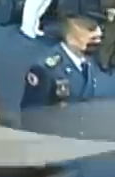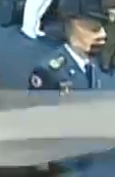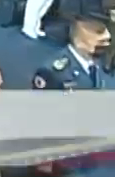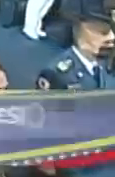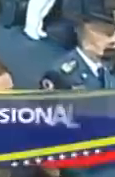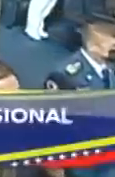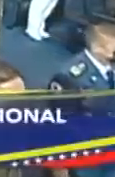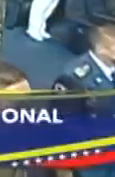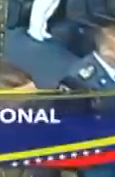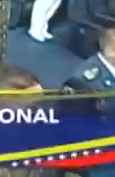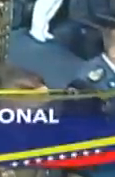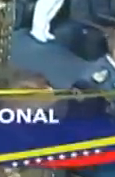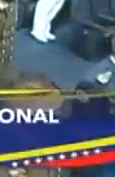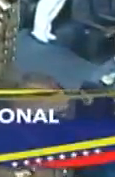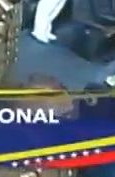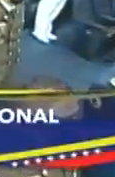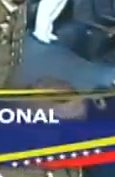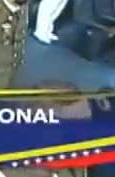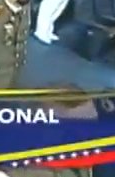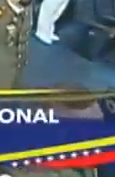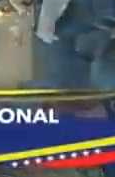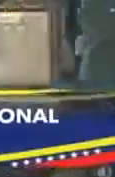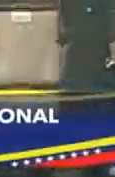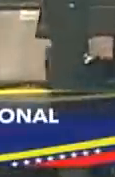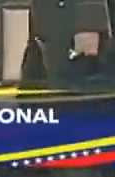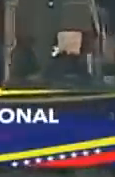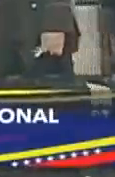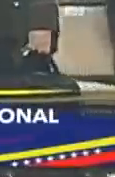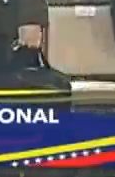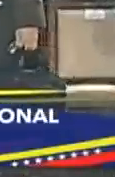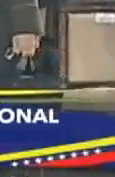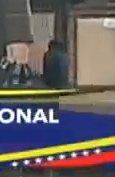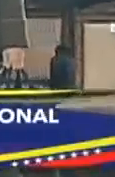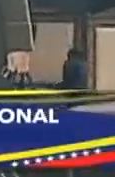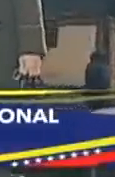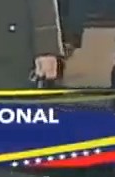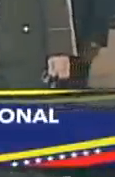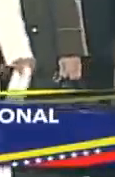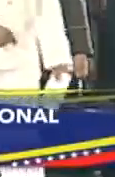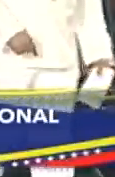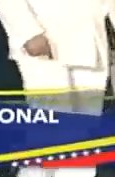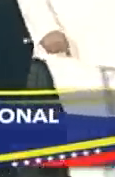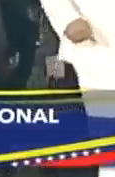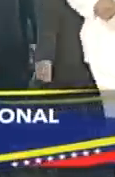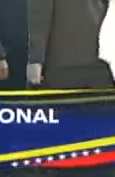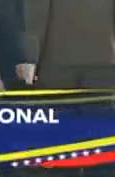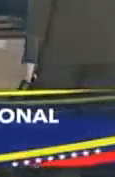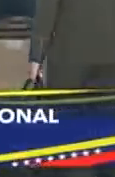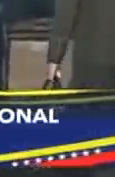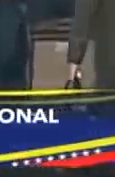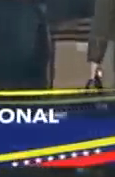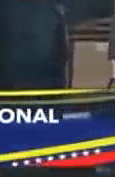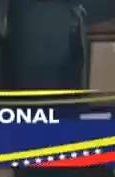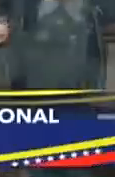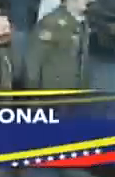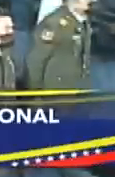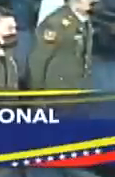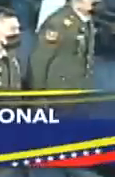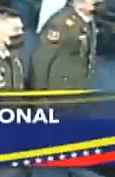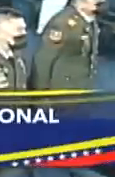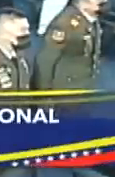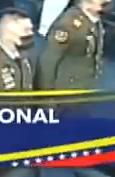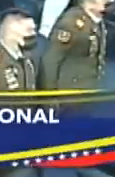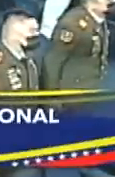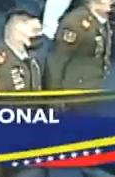Padrino López, vicepresidente sectorial de Soberanía Política, Seguridad y Paz y ministro del Poder Popular para la Defensa.